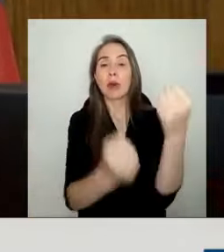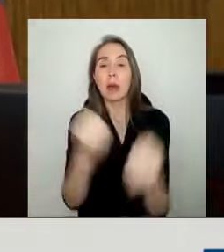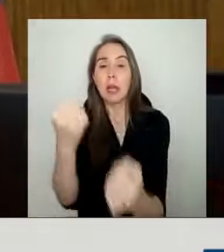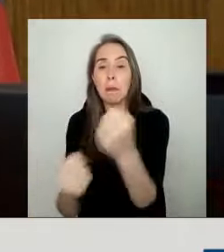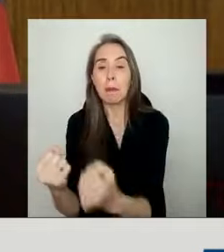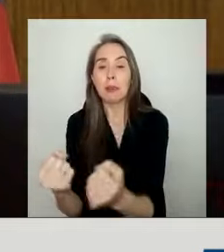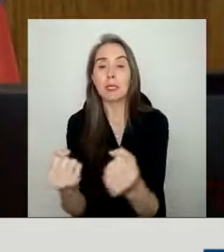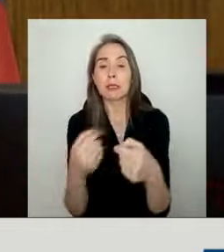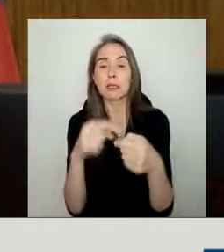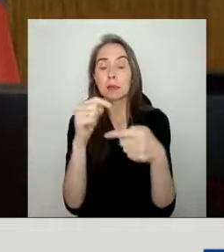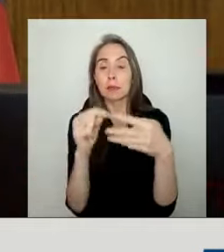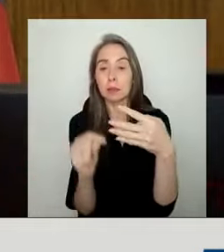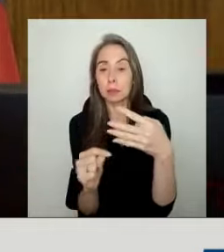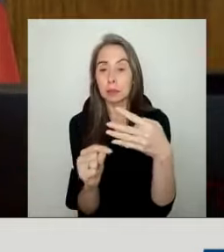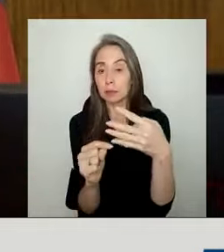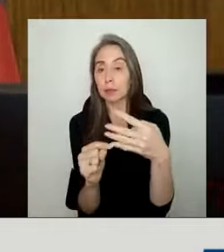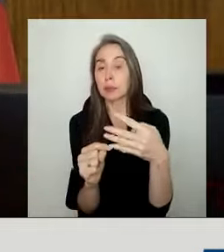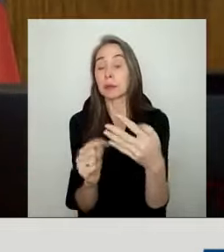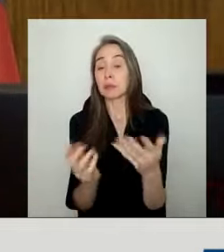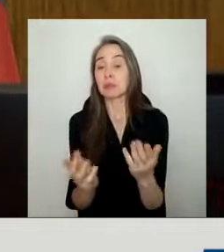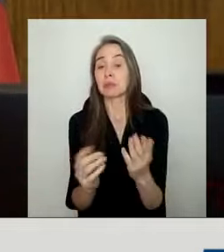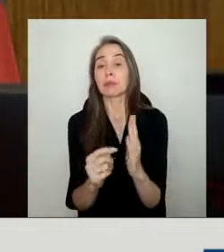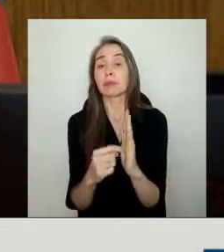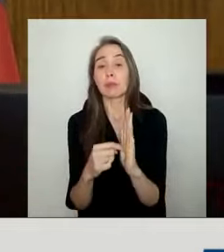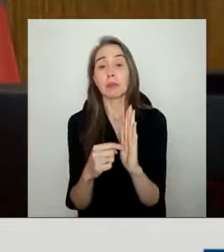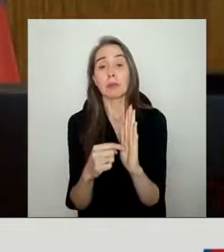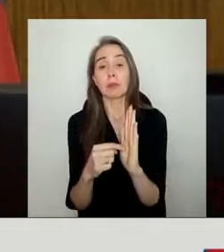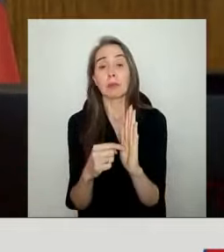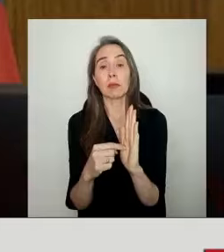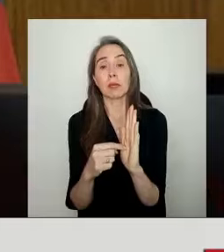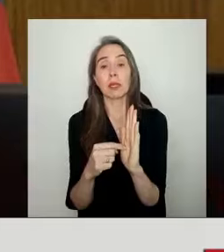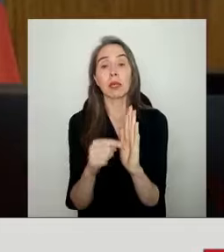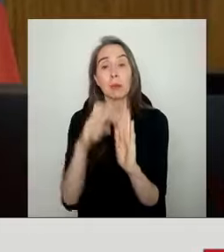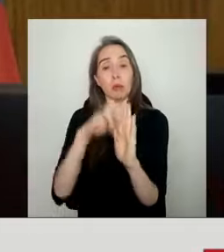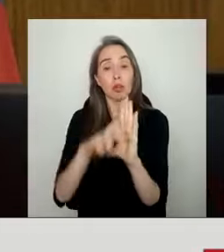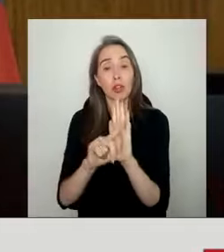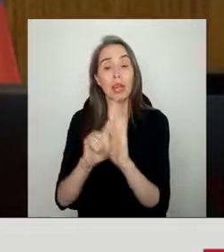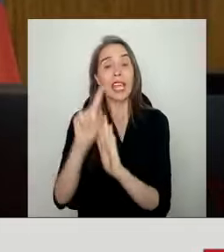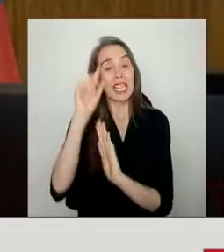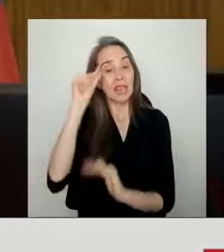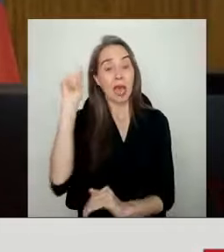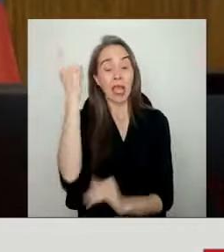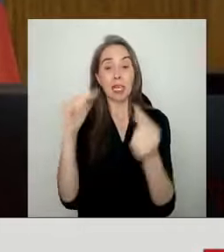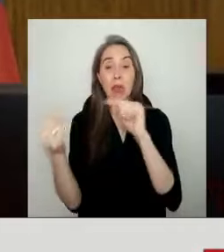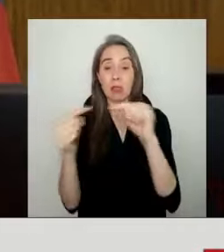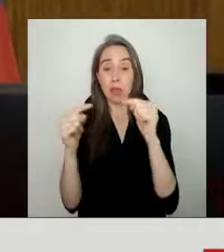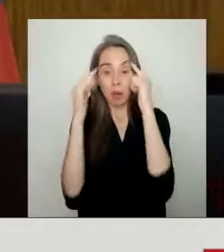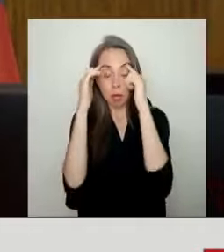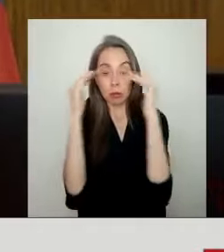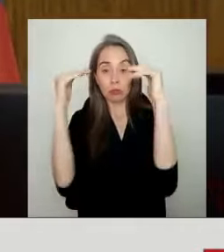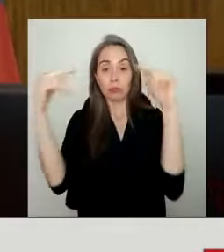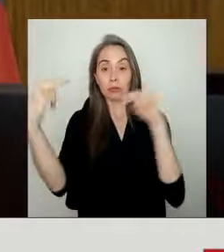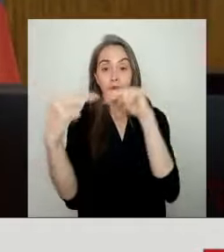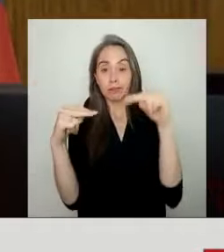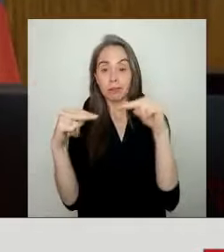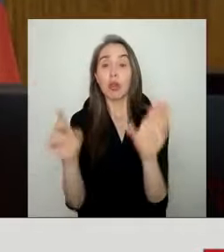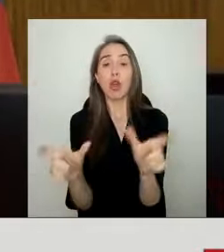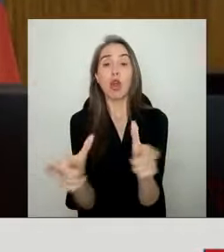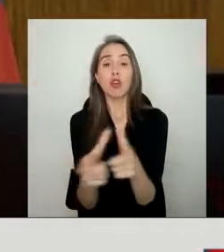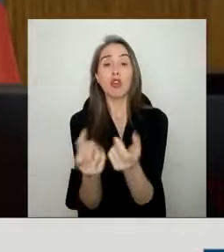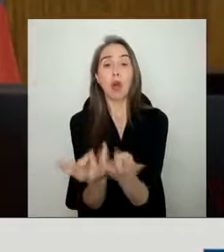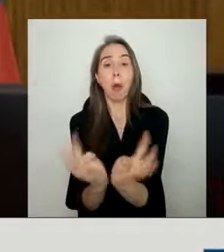eh en general este fund debate yo diría de lo que se ha dado con mayor altura en la comisión de hacienda en el último tiempo eh con